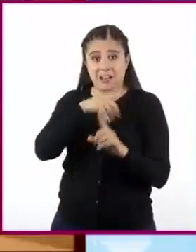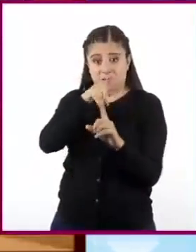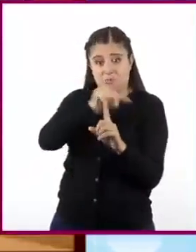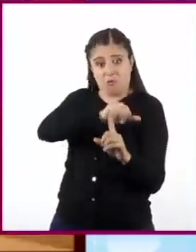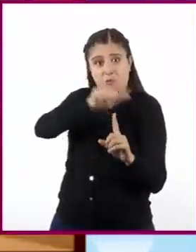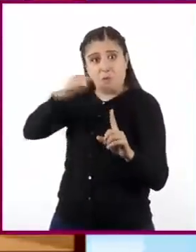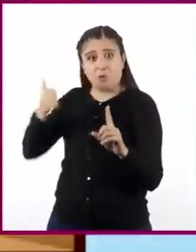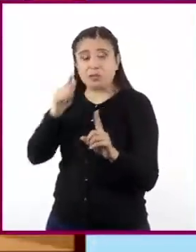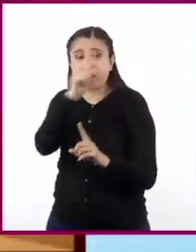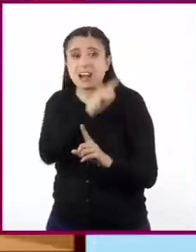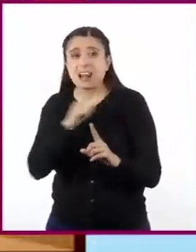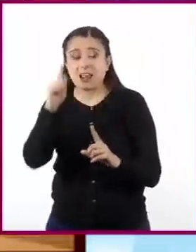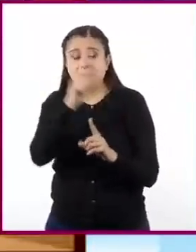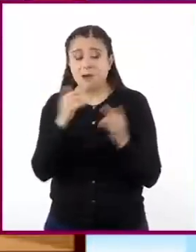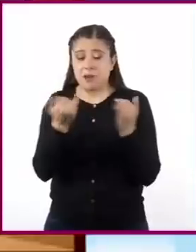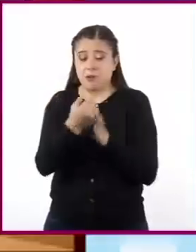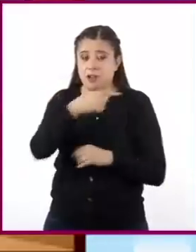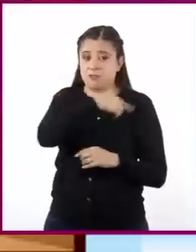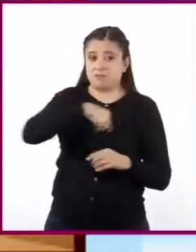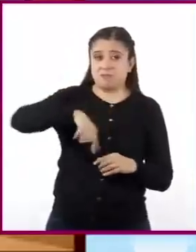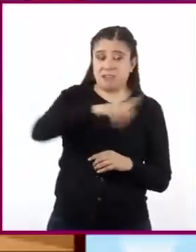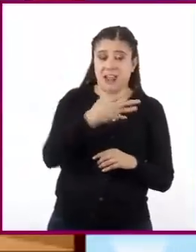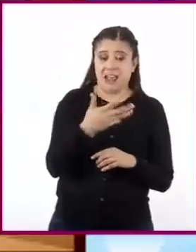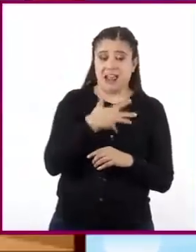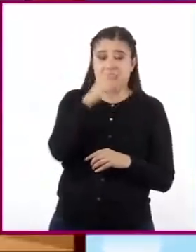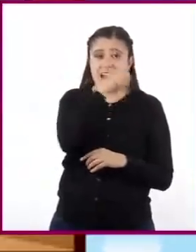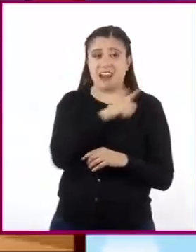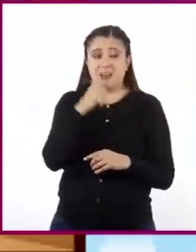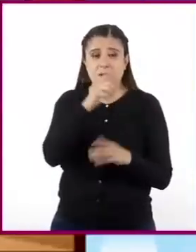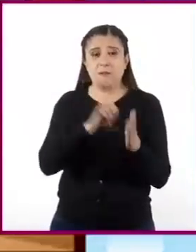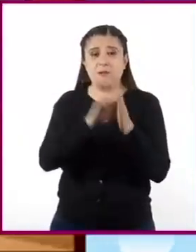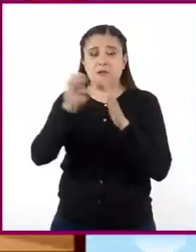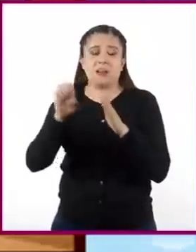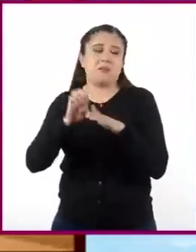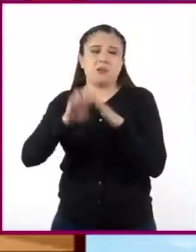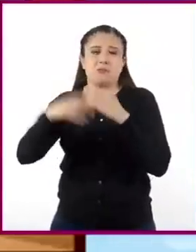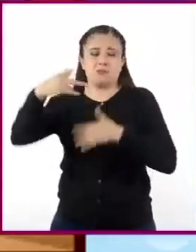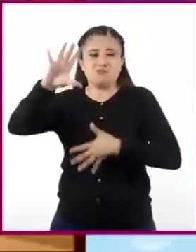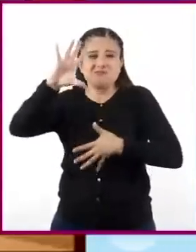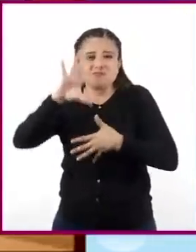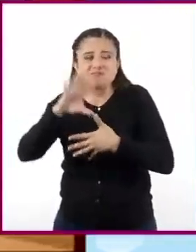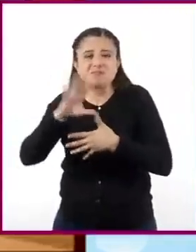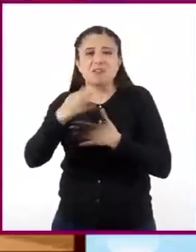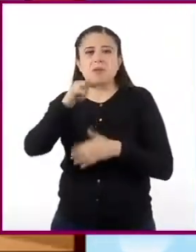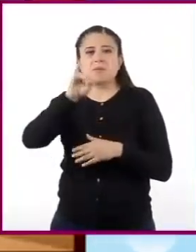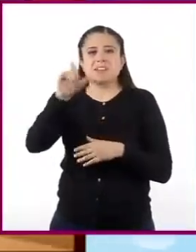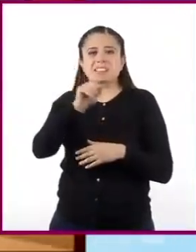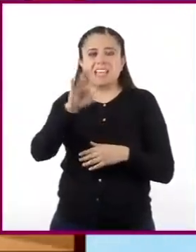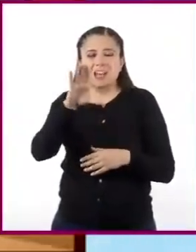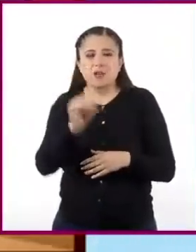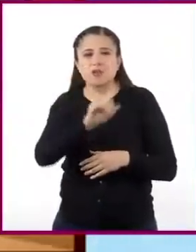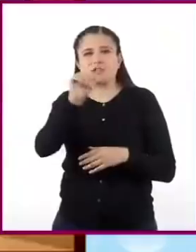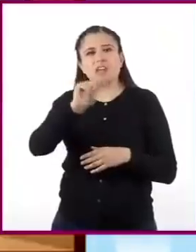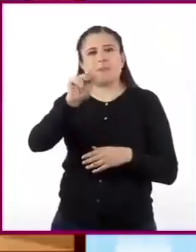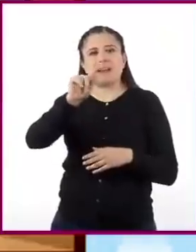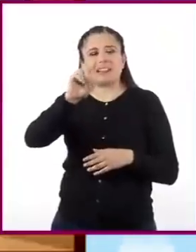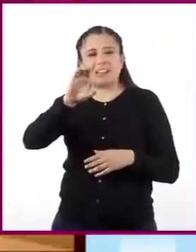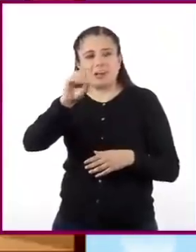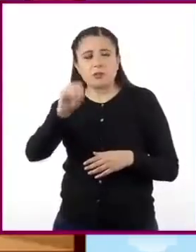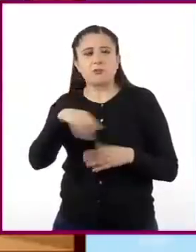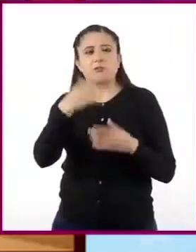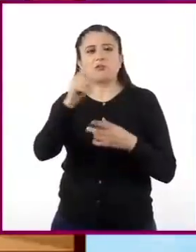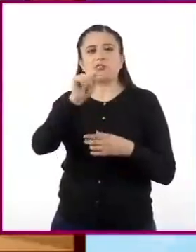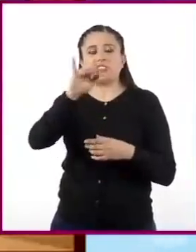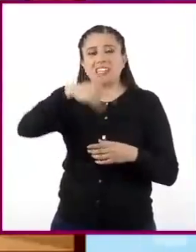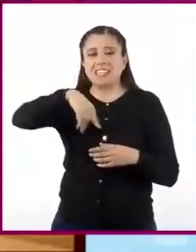lengua, en el caso nuestro, que el que tiene una lengua, por ejemplo, mesoamericana, como sería el mixteco, el zapoteco, el mazateco, el